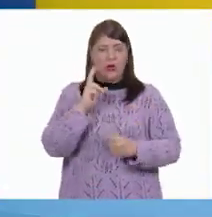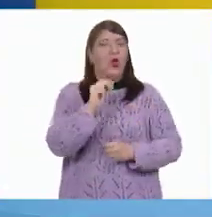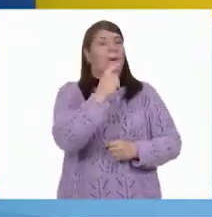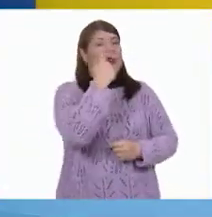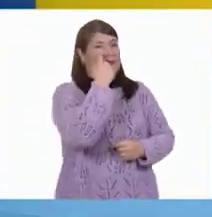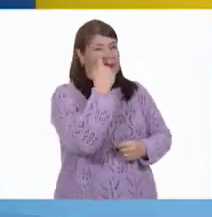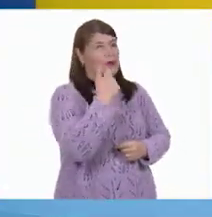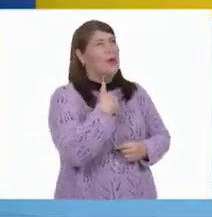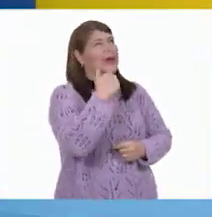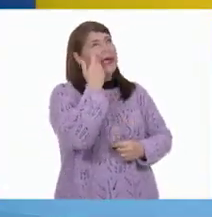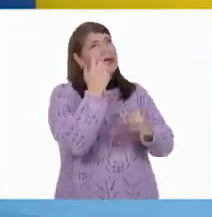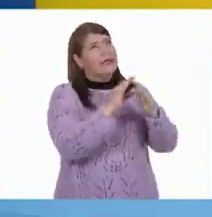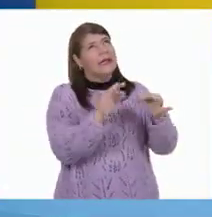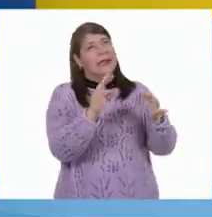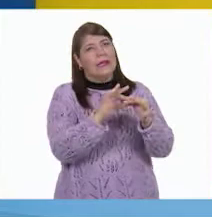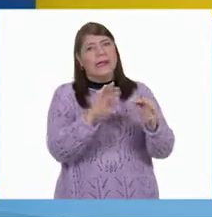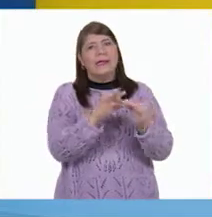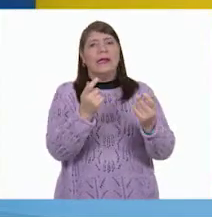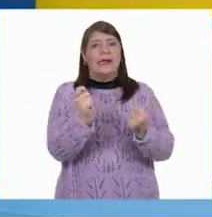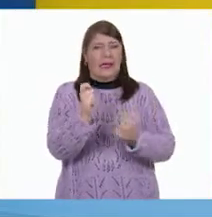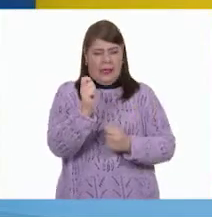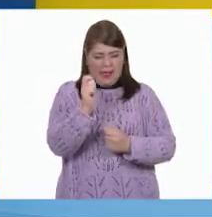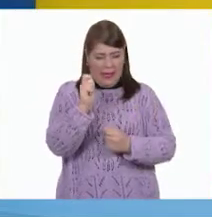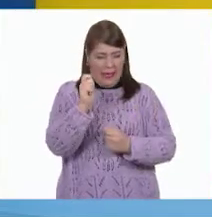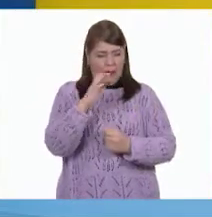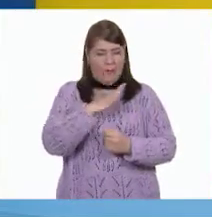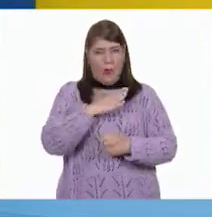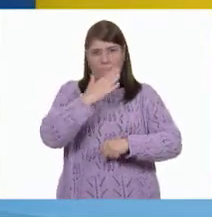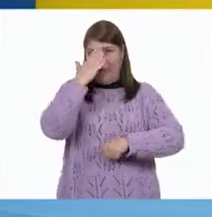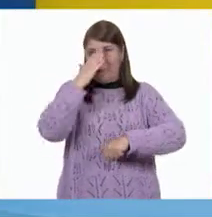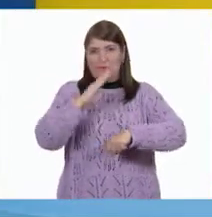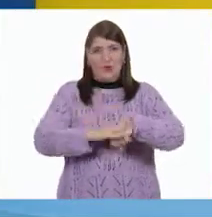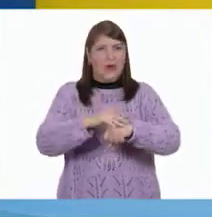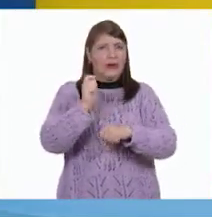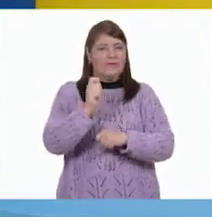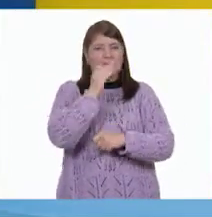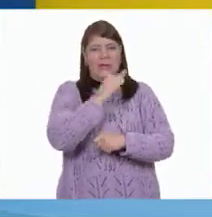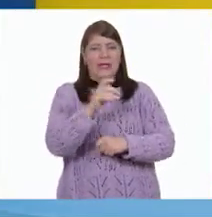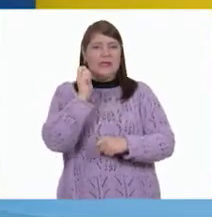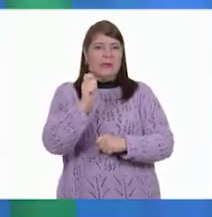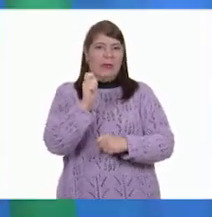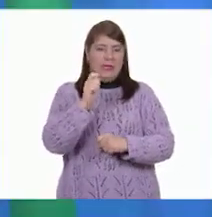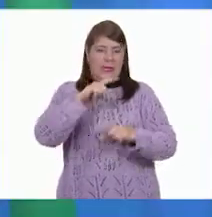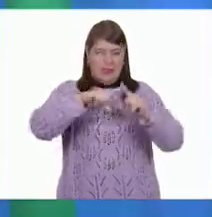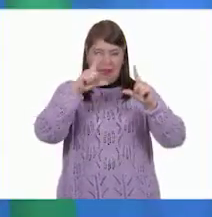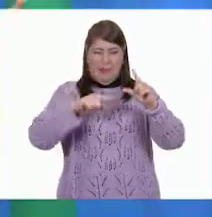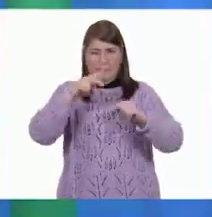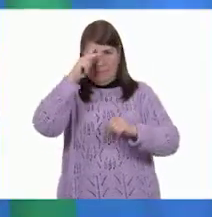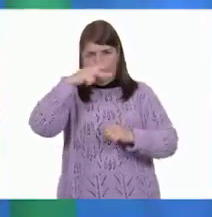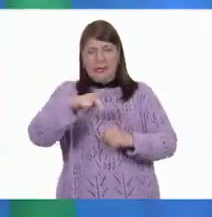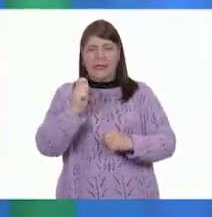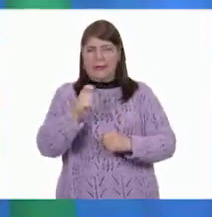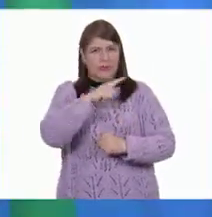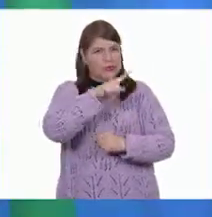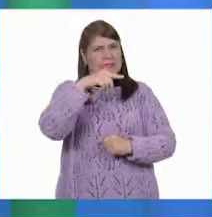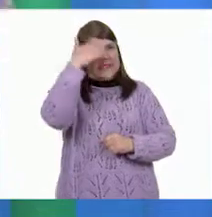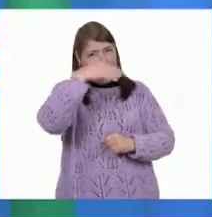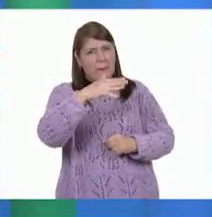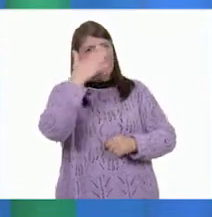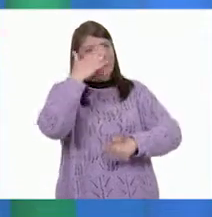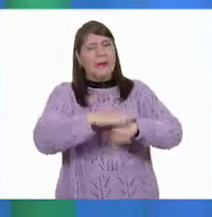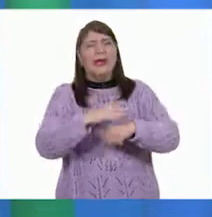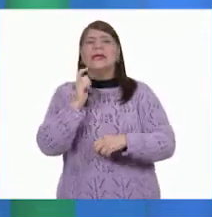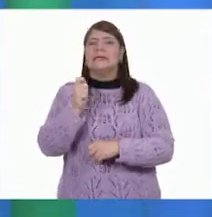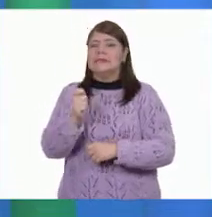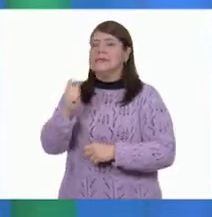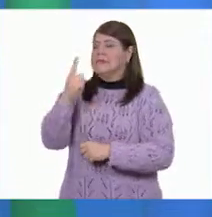clara. Me refería a lo que celebramos como nación mexicana. ¿Saben qué vamos a conmemorar? Ah, bueno, pues cada